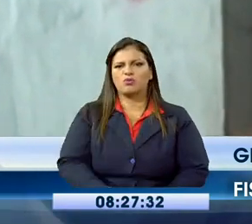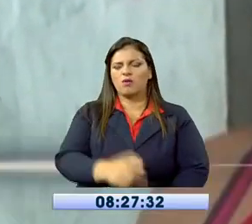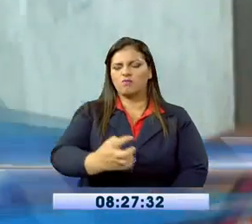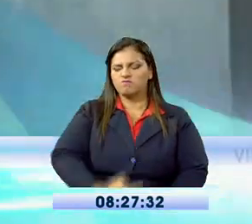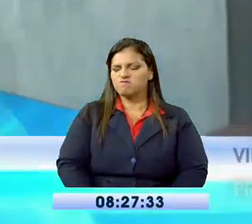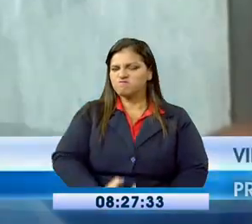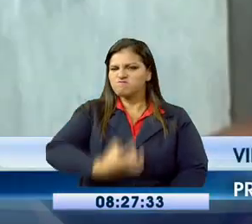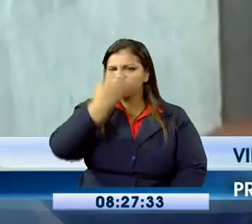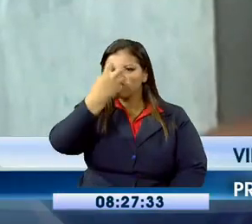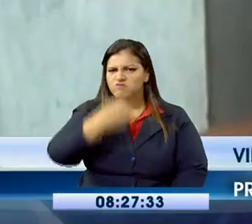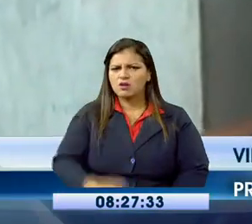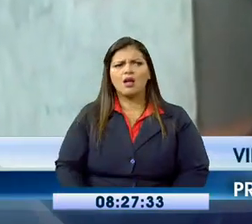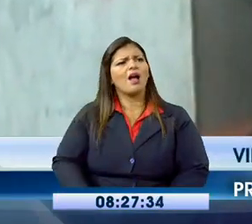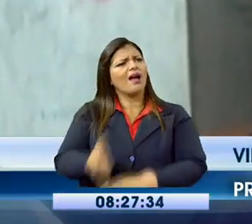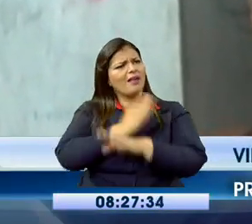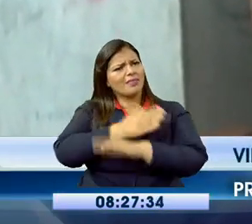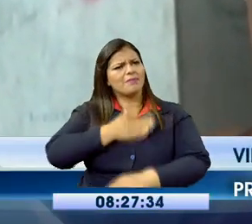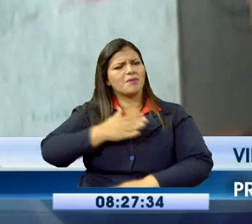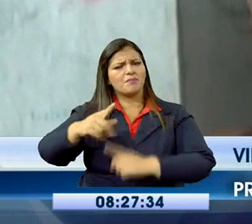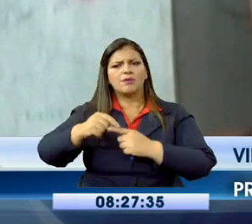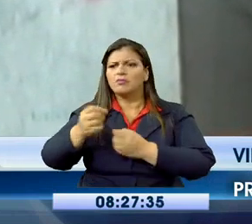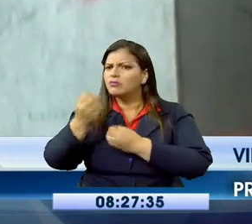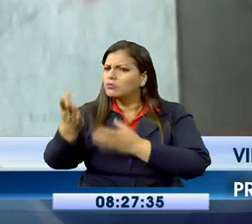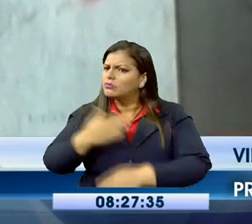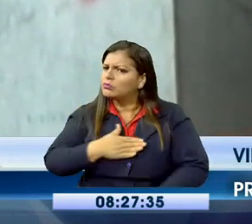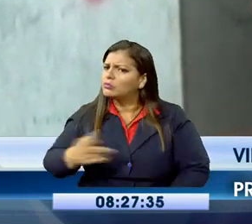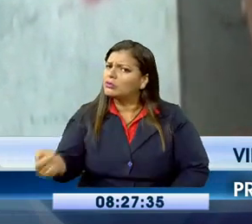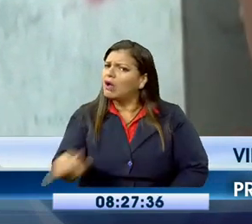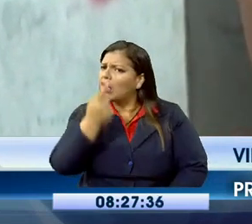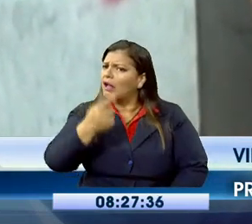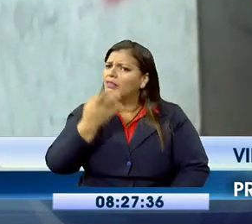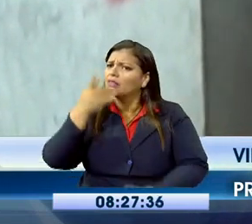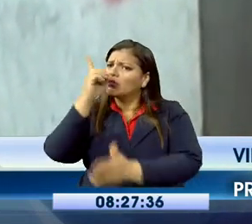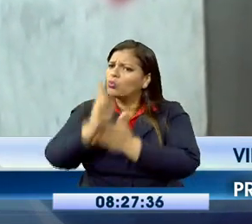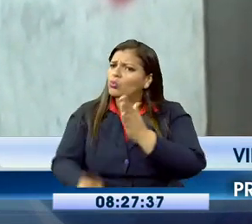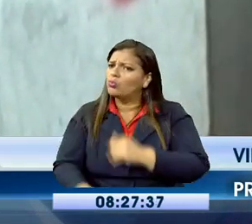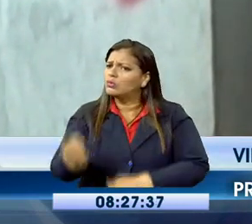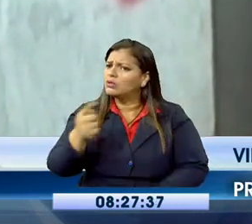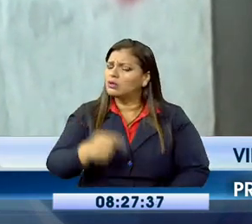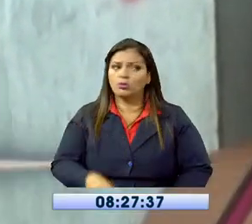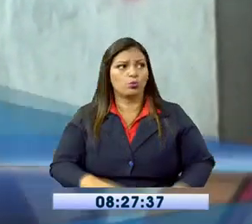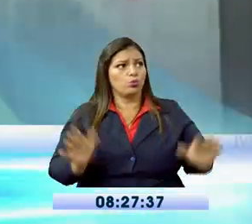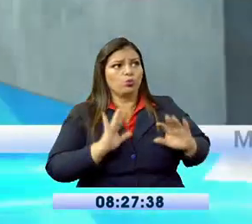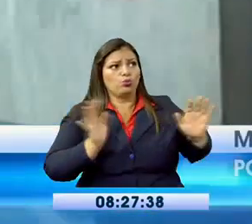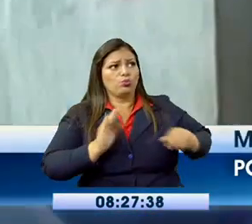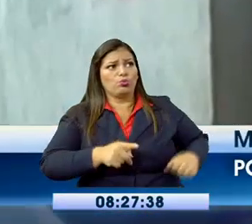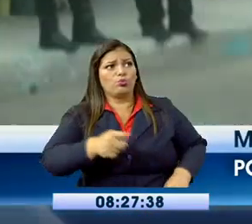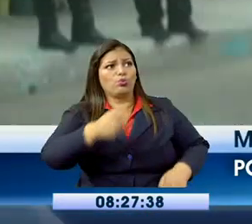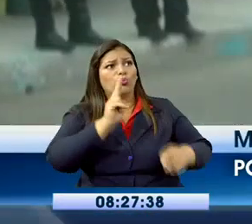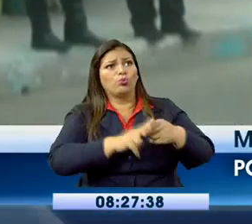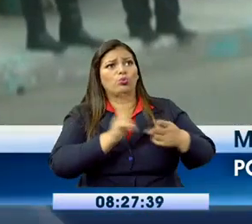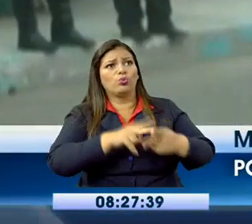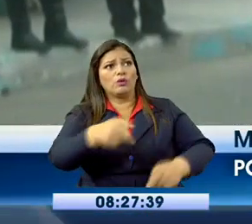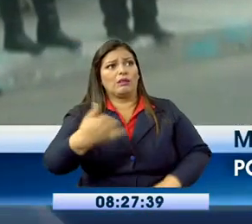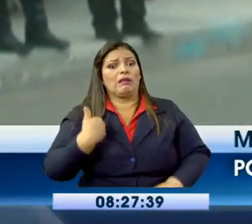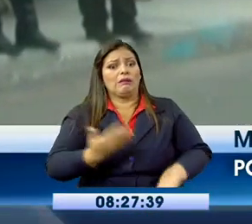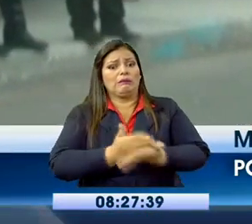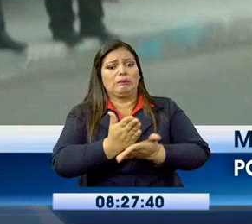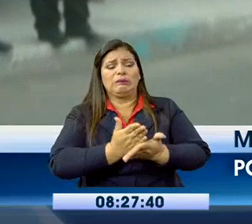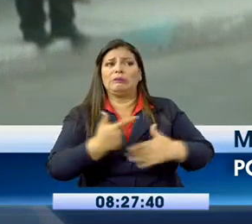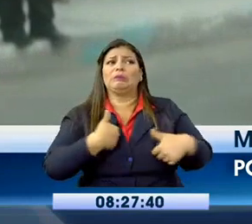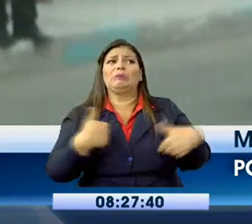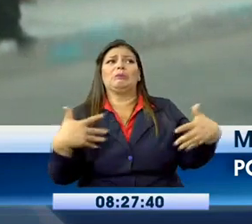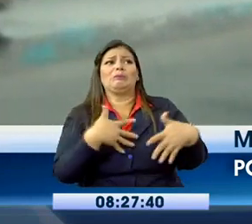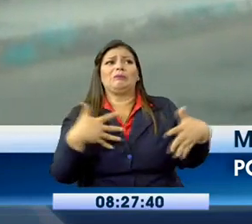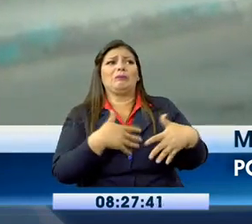vez yo le dije a mi prima, denúncialo, y ella me dijo, ¿cómo lo va a denunciar si siempre me cargó una navaja? En la vivienda se encontraba la